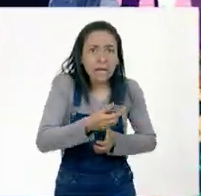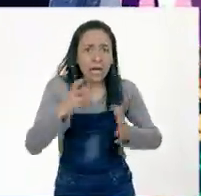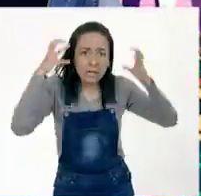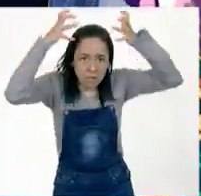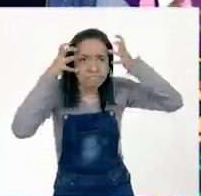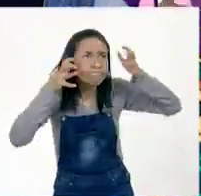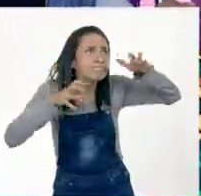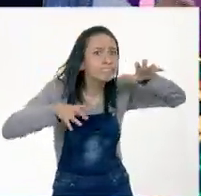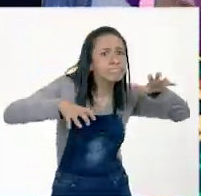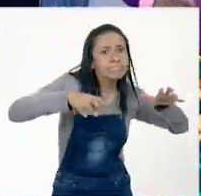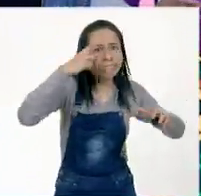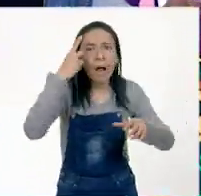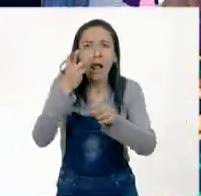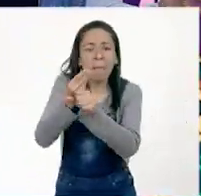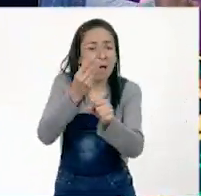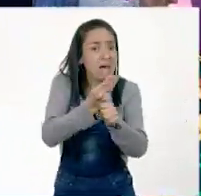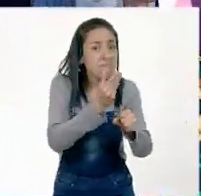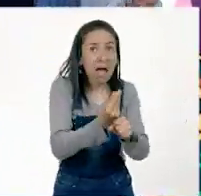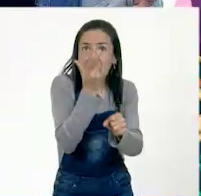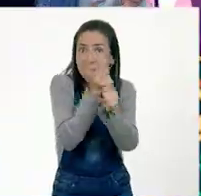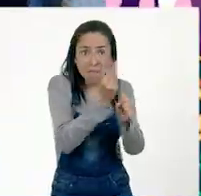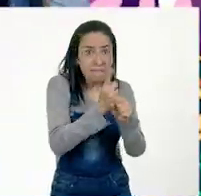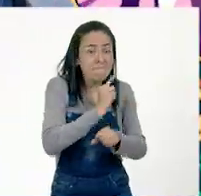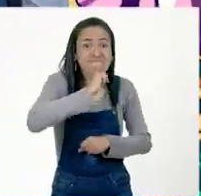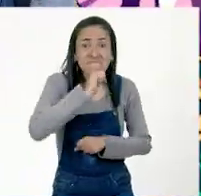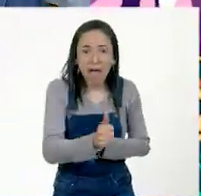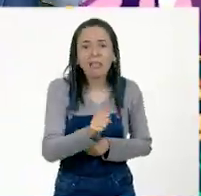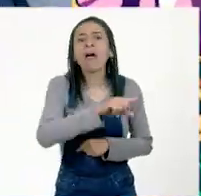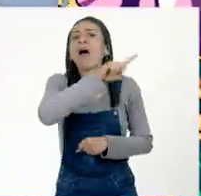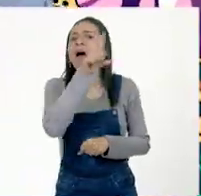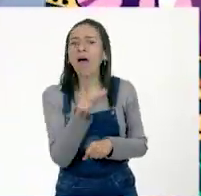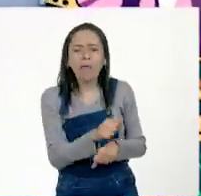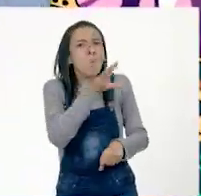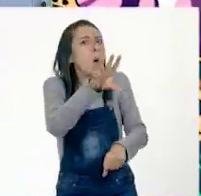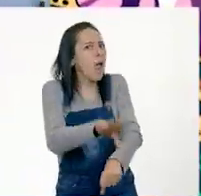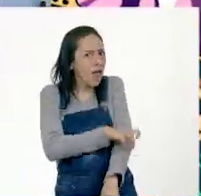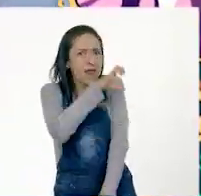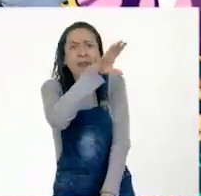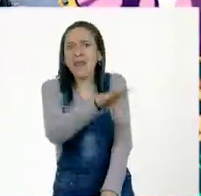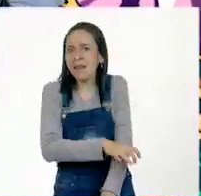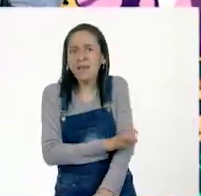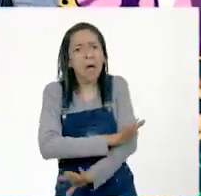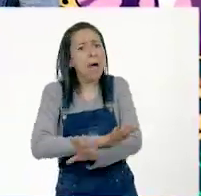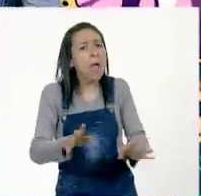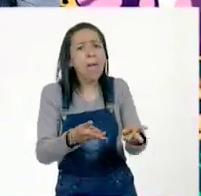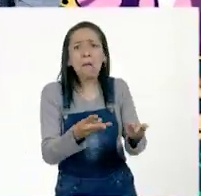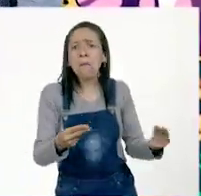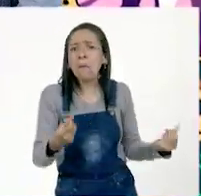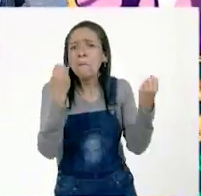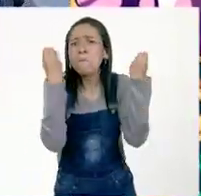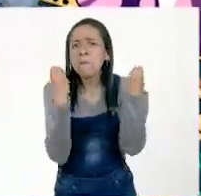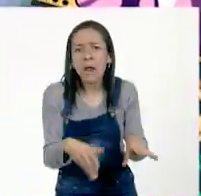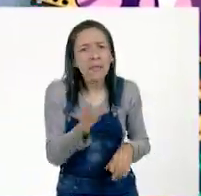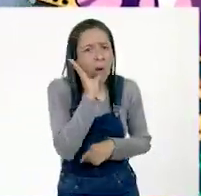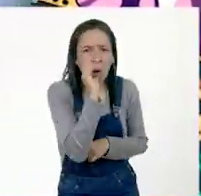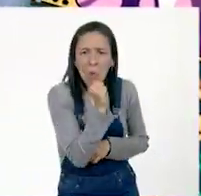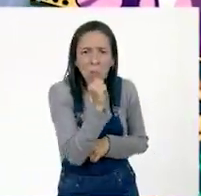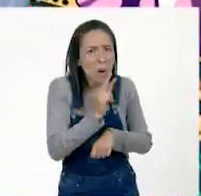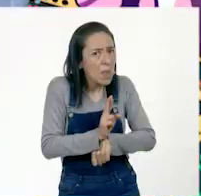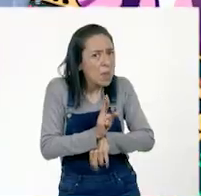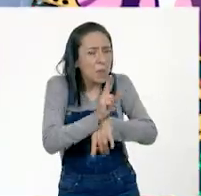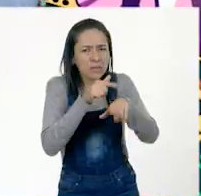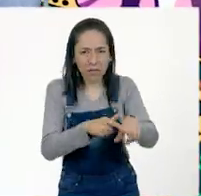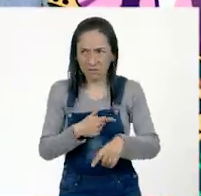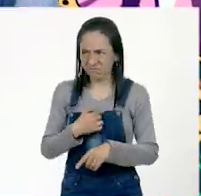perderemos la energía para seguir viajando. A ver, espérame. ¿Debemos? O sea, se refiere a que la subcomandante y